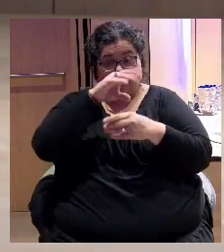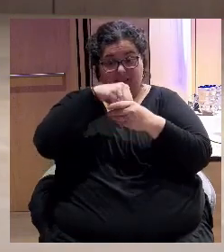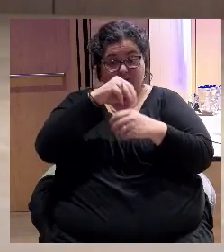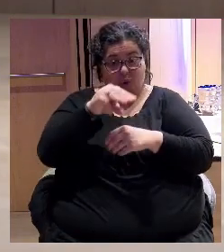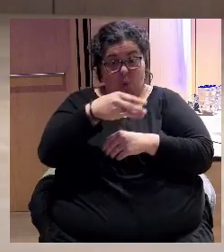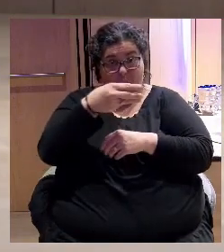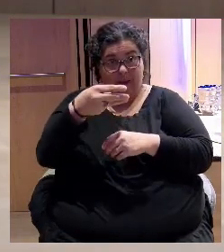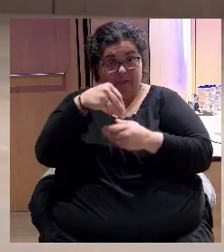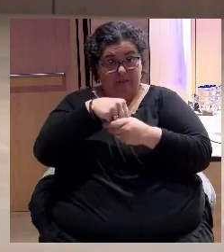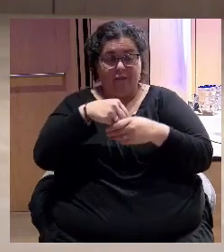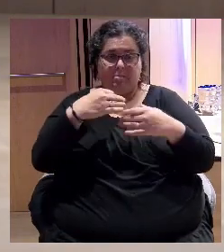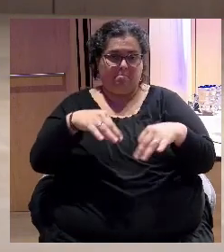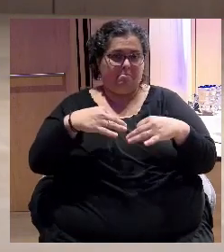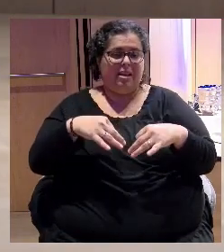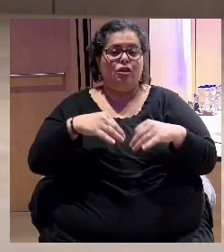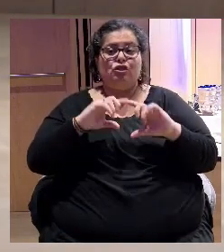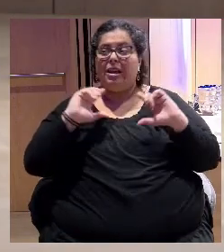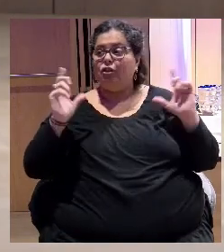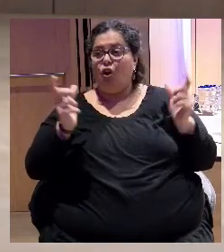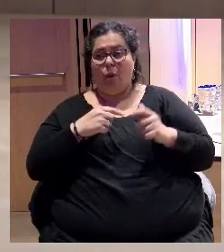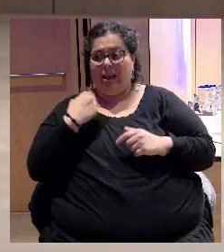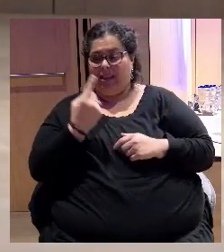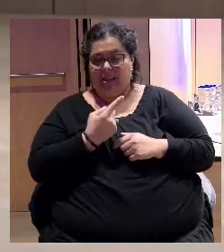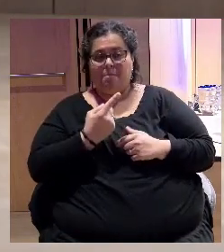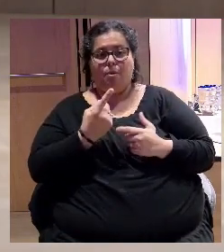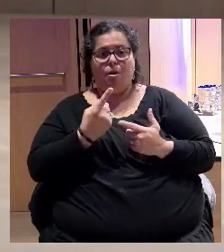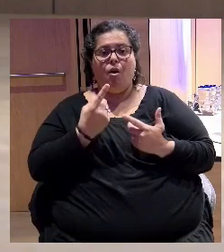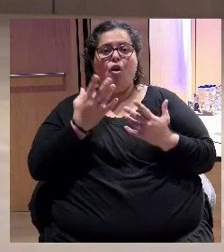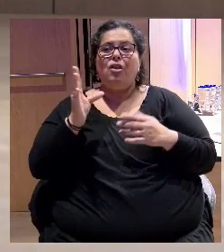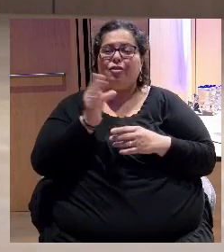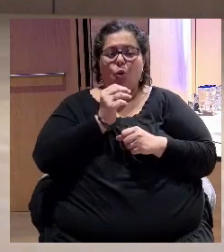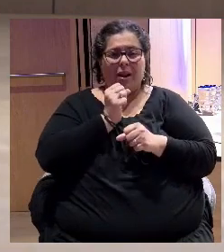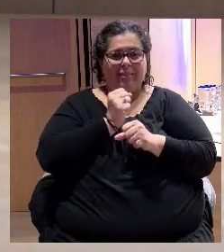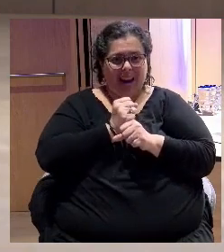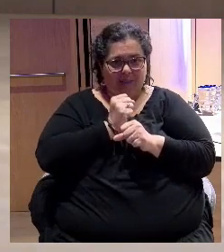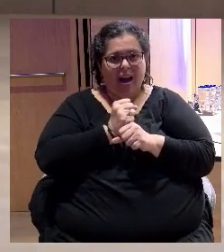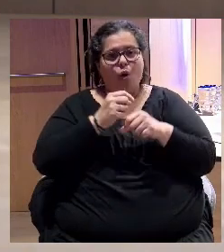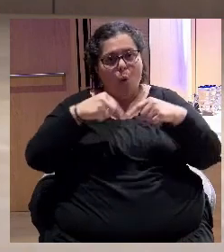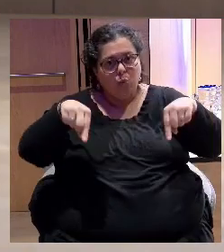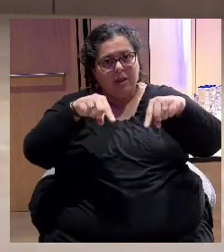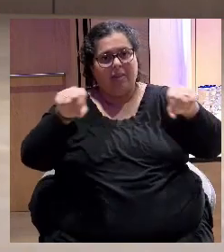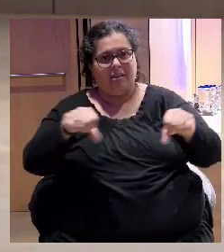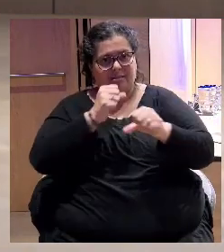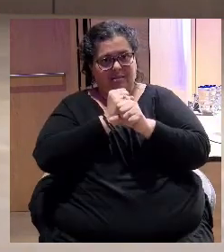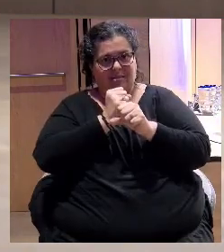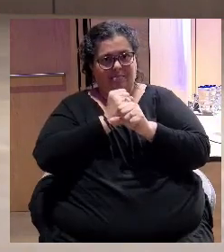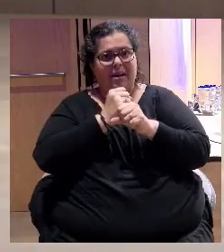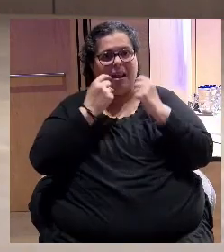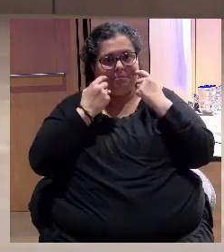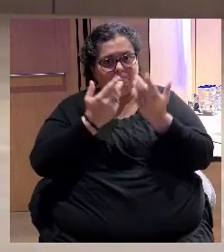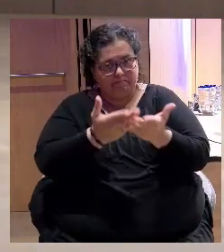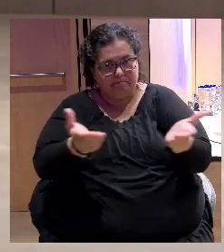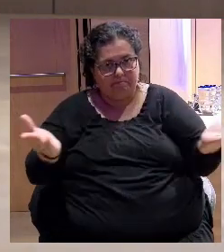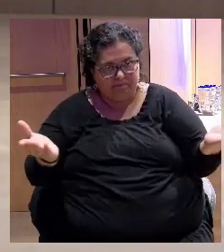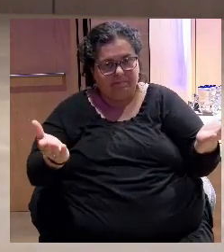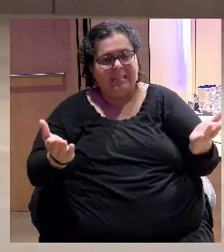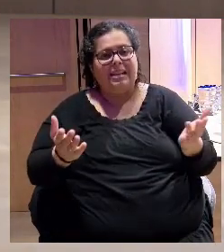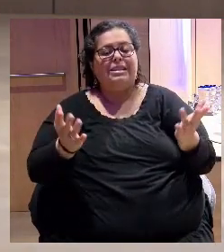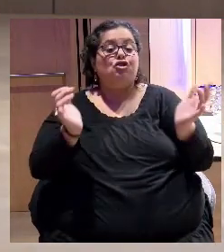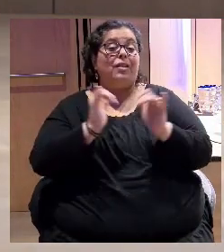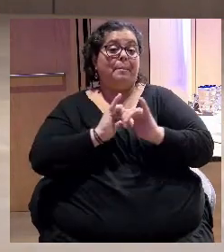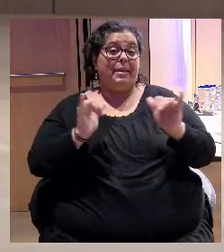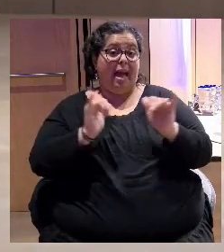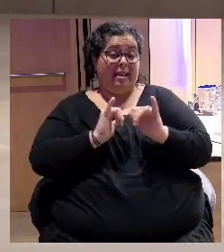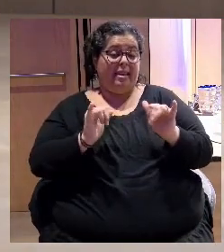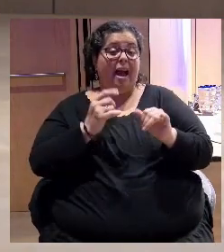a Ladies, en nombre de Ladies y todo el equipo, todo el trabajo que se ha metido para que esto esté disponible. Cerraría simplemente